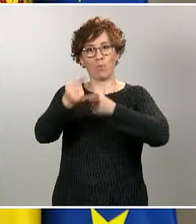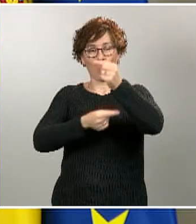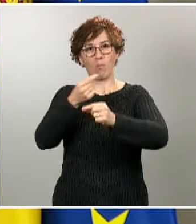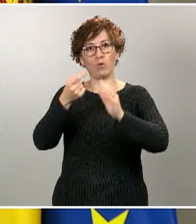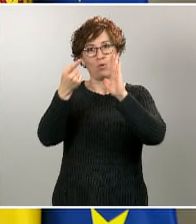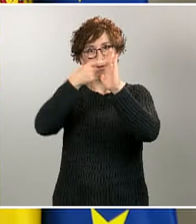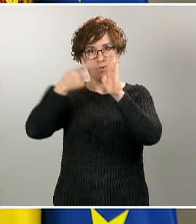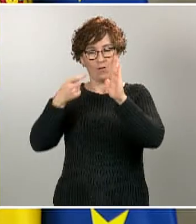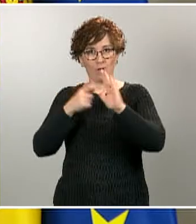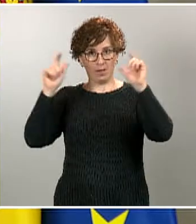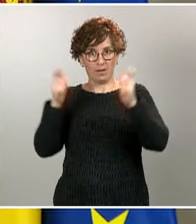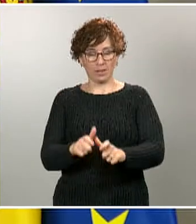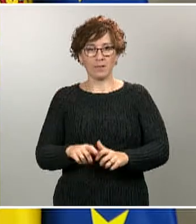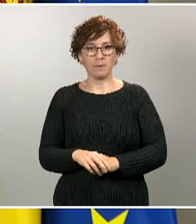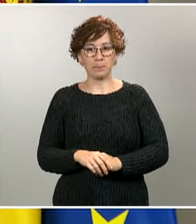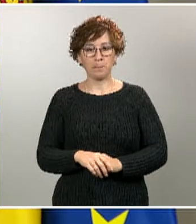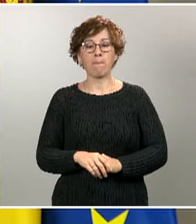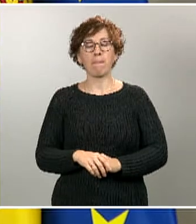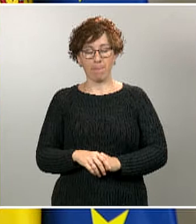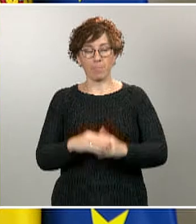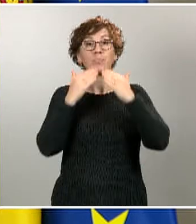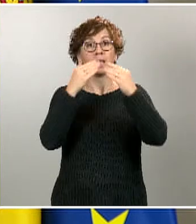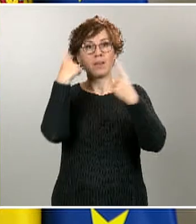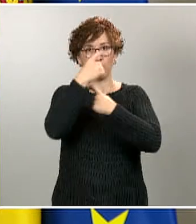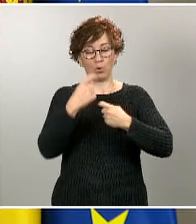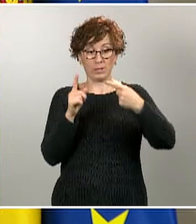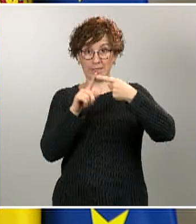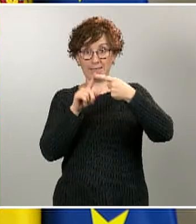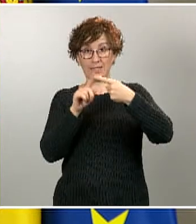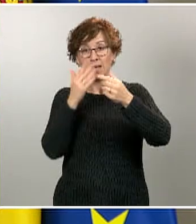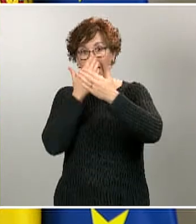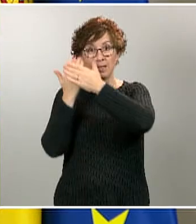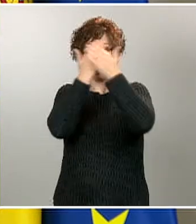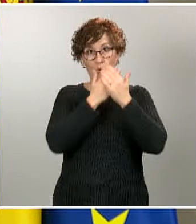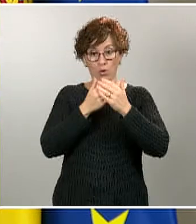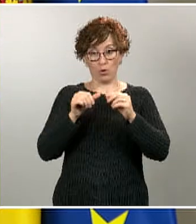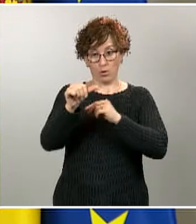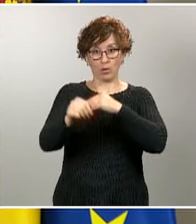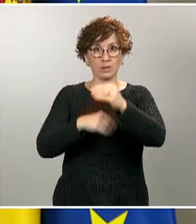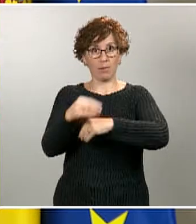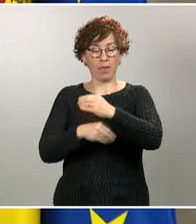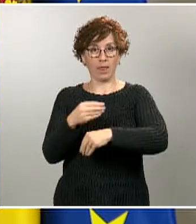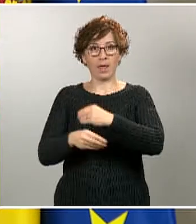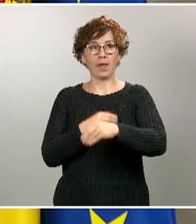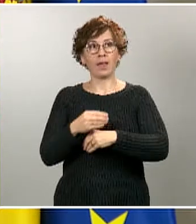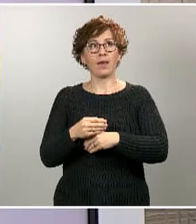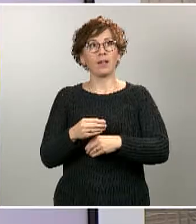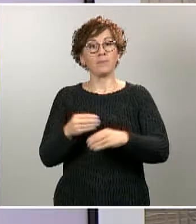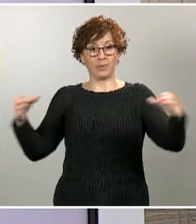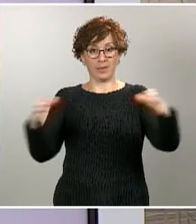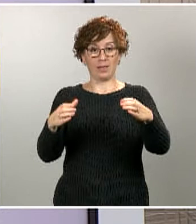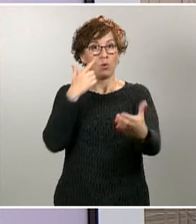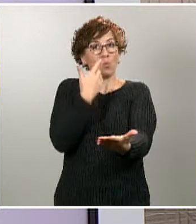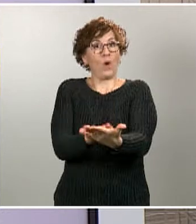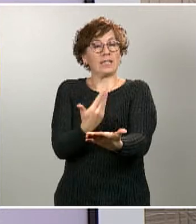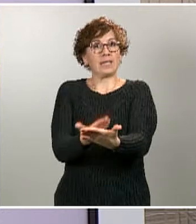El estudio de seroprevalencia que se va a empezar a realizar en los próximos días tiene una muestra que ha sido dimensionada conforme